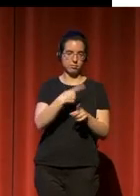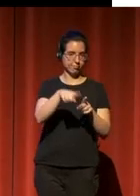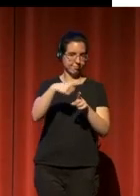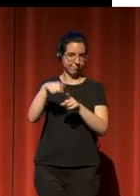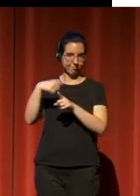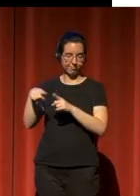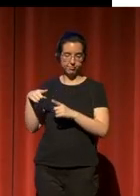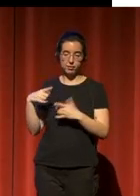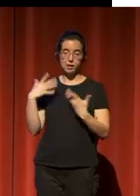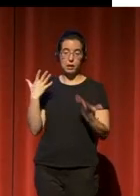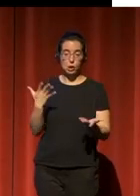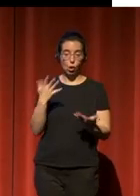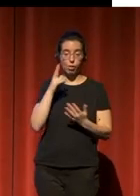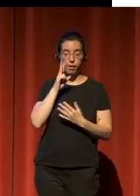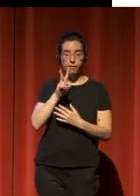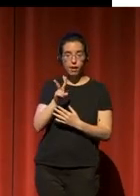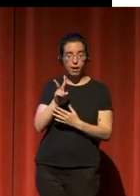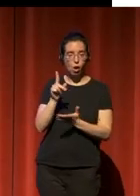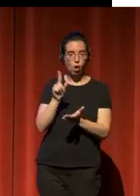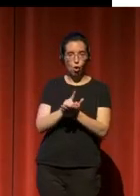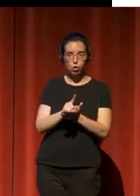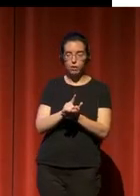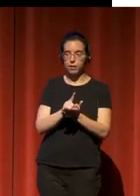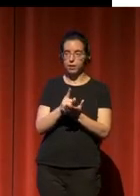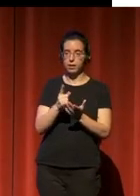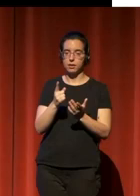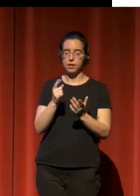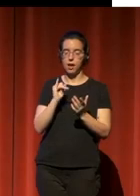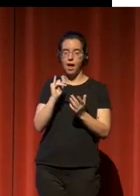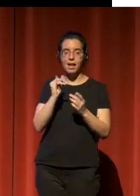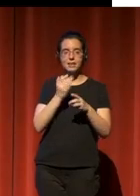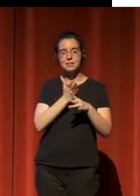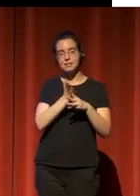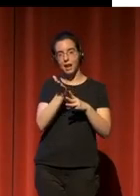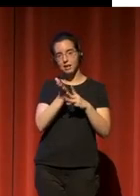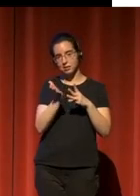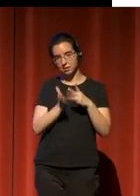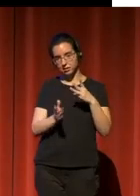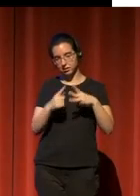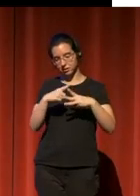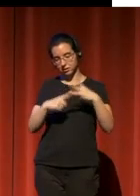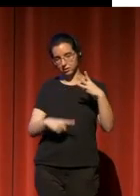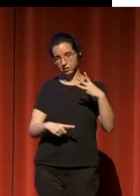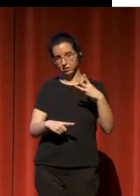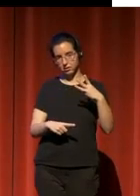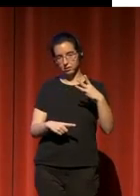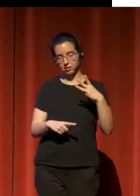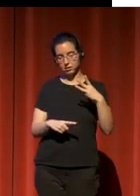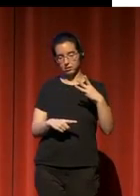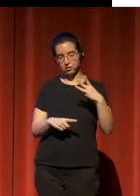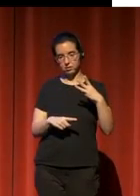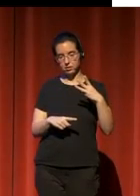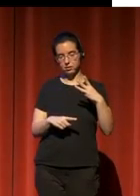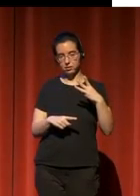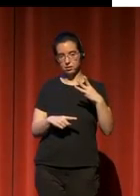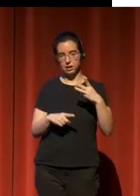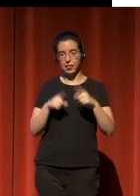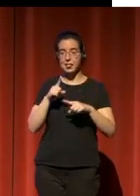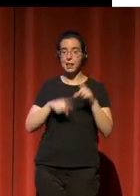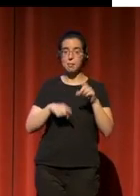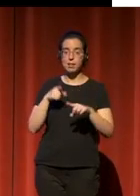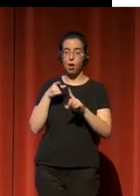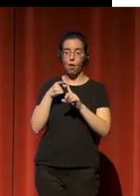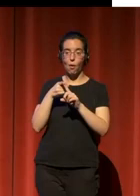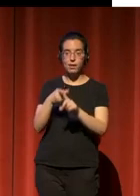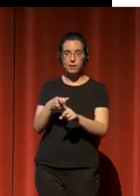nuevamente más o menos como tres dim ies eh en en en cuanto a los objetivos